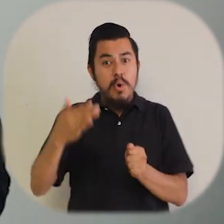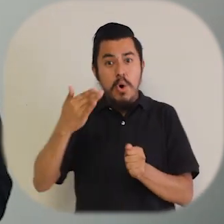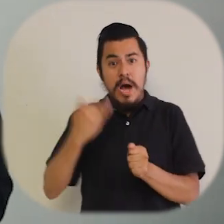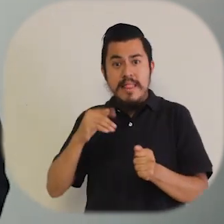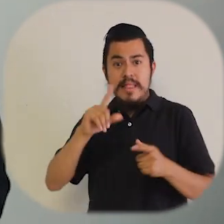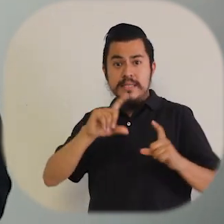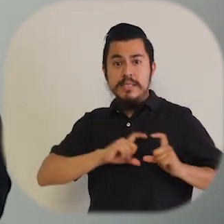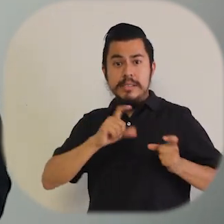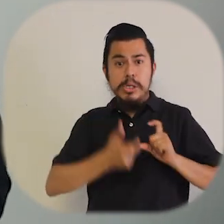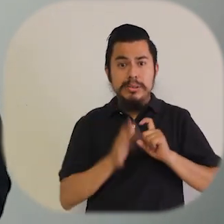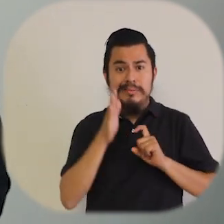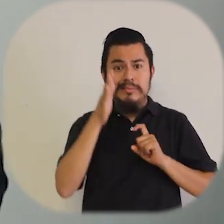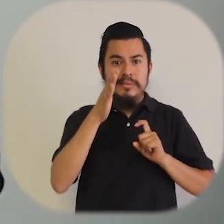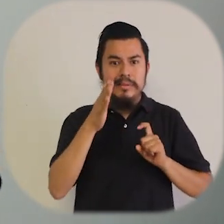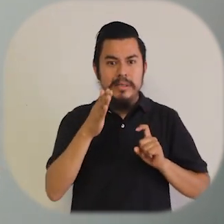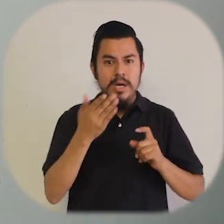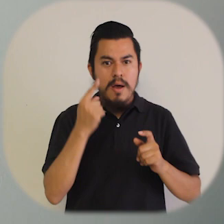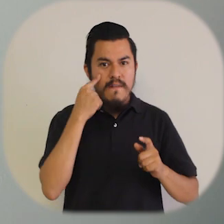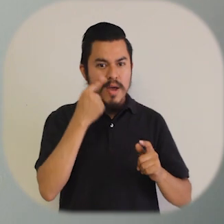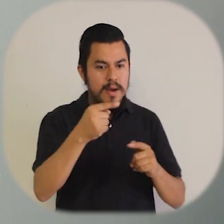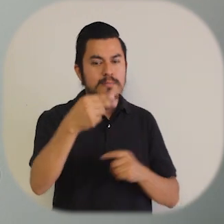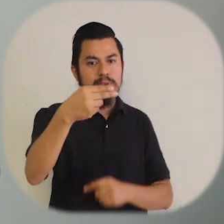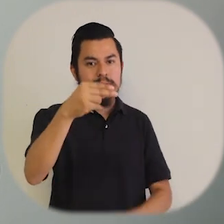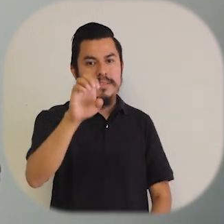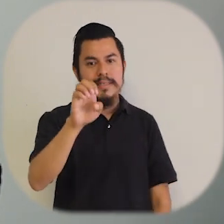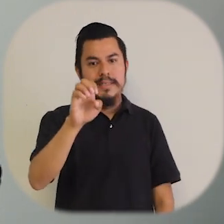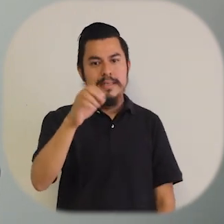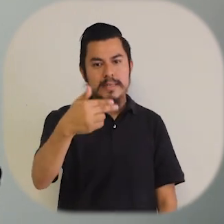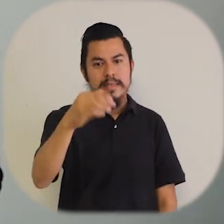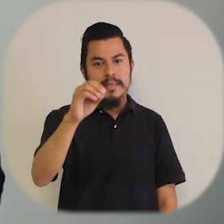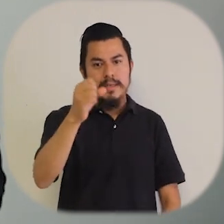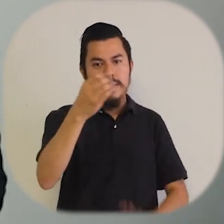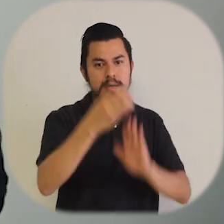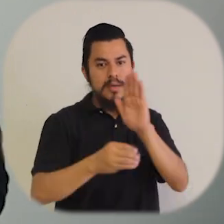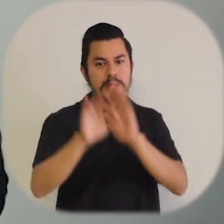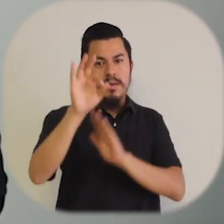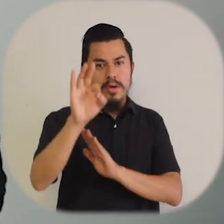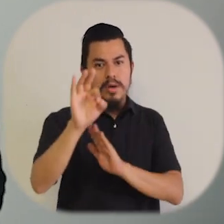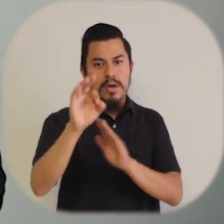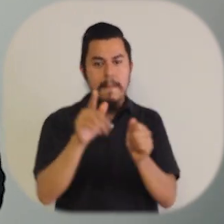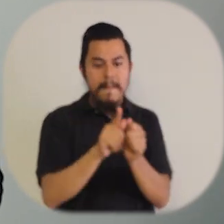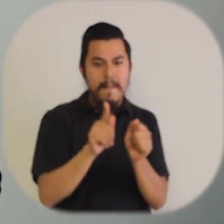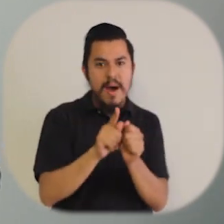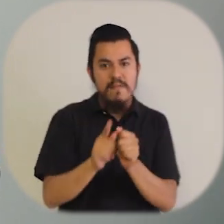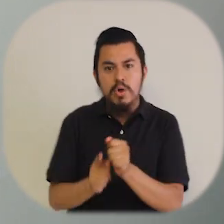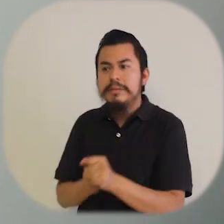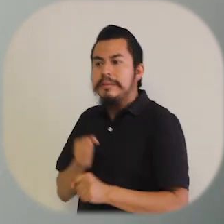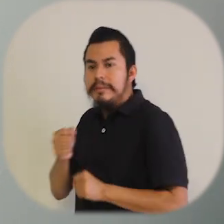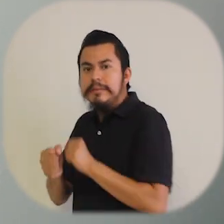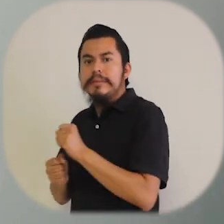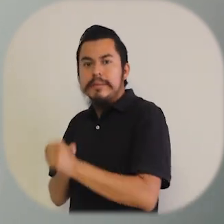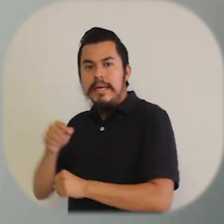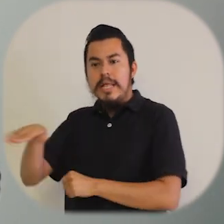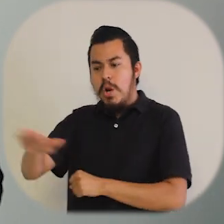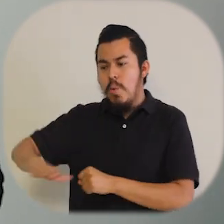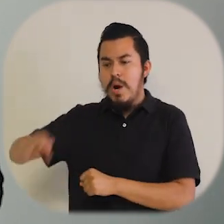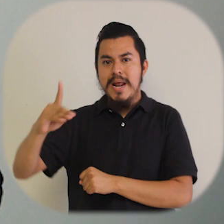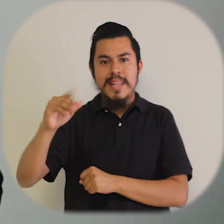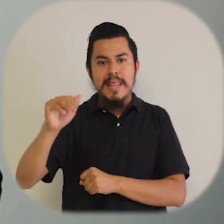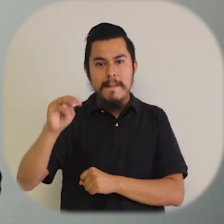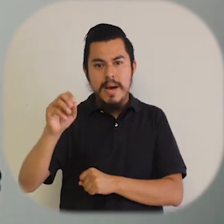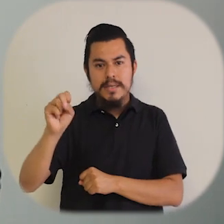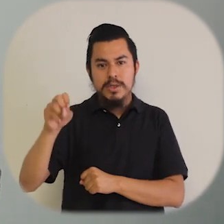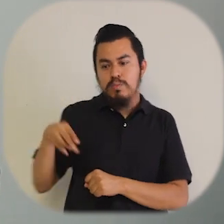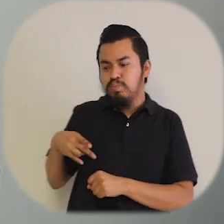Señor, él predica este evangelio. En Hechos 9 nosotros vemos que el apóstol Pablo está en camino a Damasco y se arrepiente. En Hechos 9, 20 al